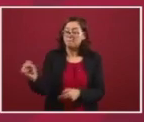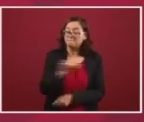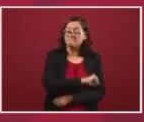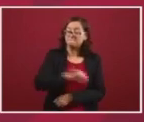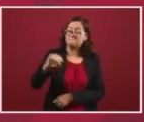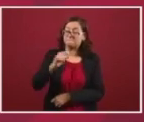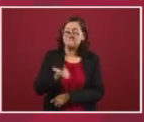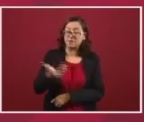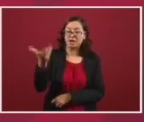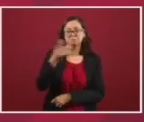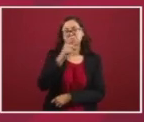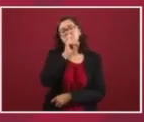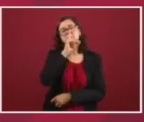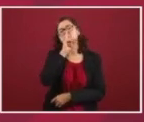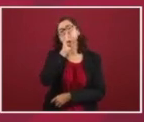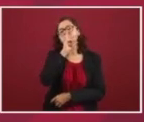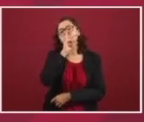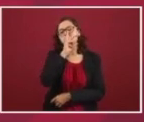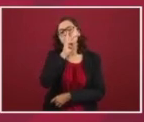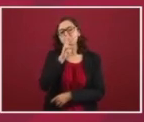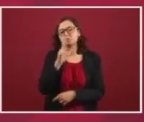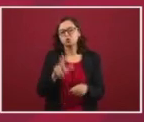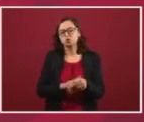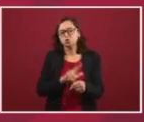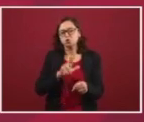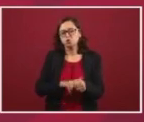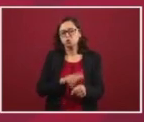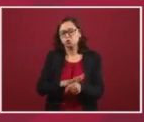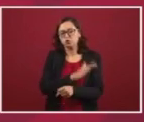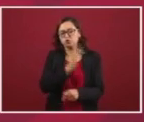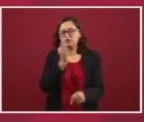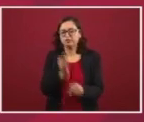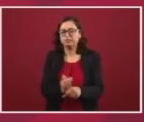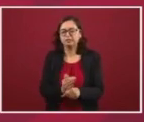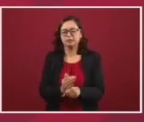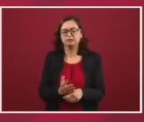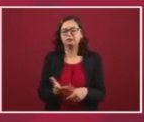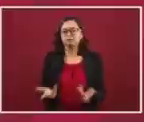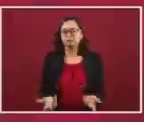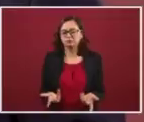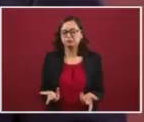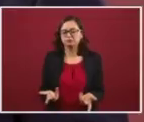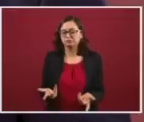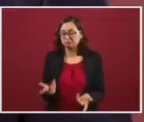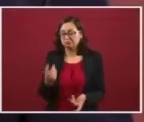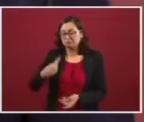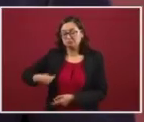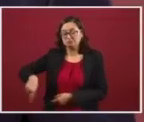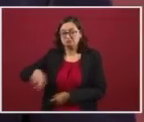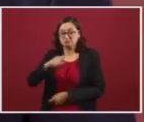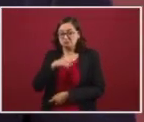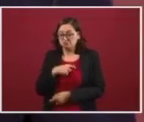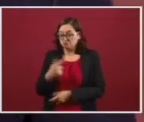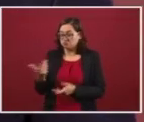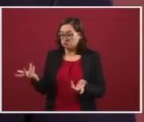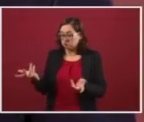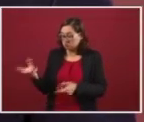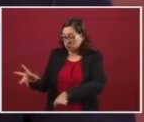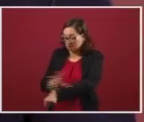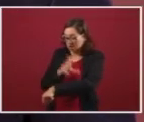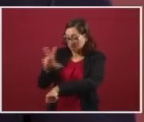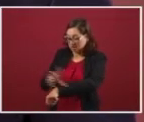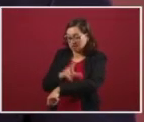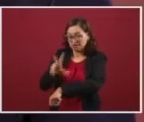si no tenemos nosotros participación en la generación de la energía eléctrica. No puedo